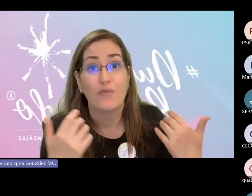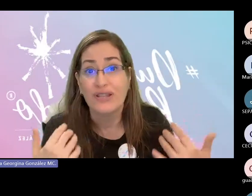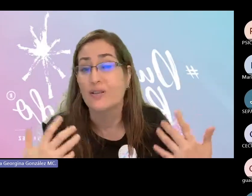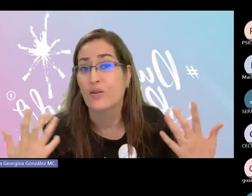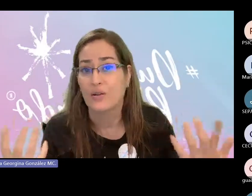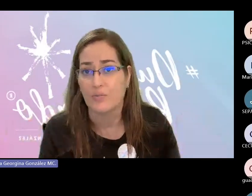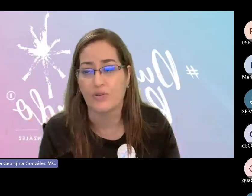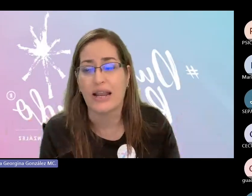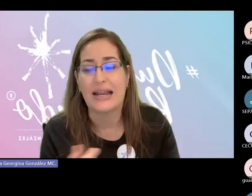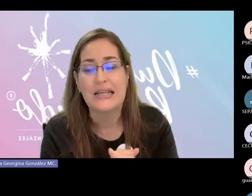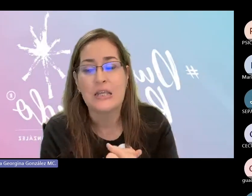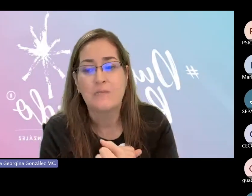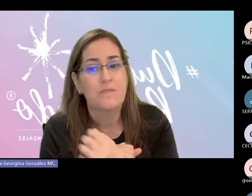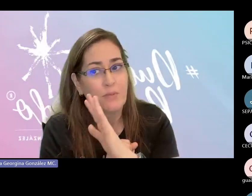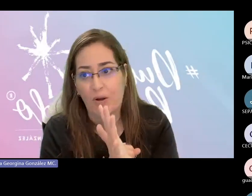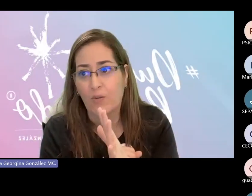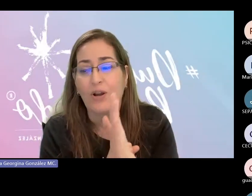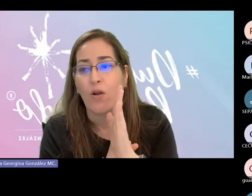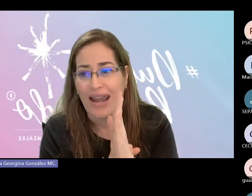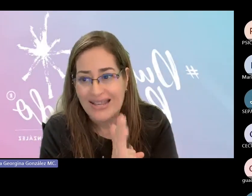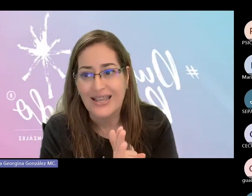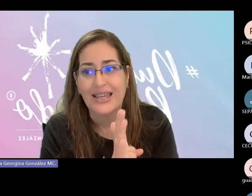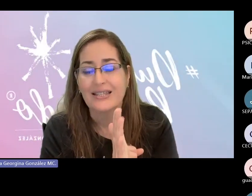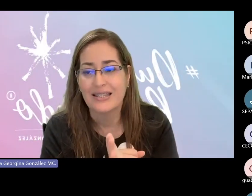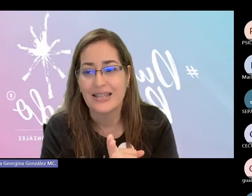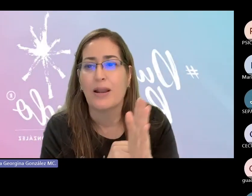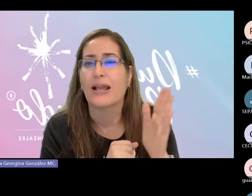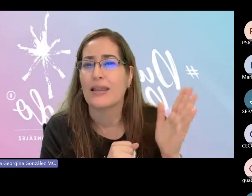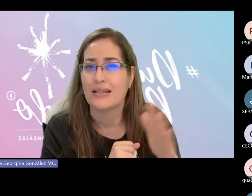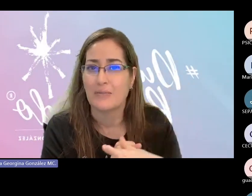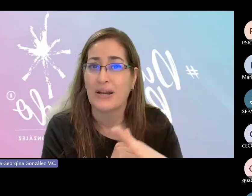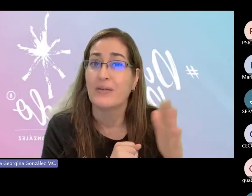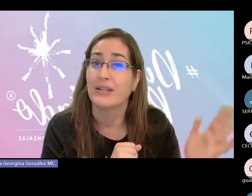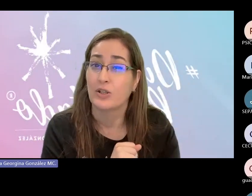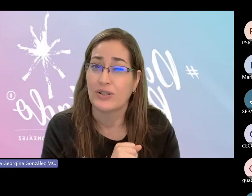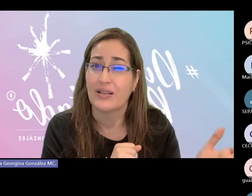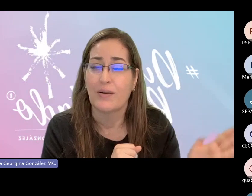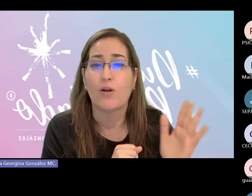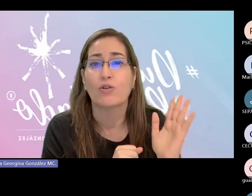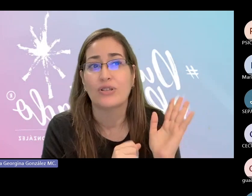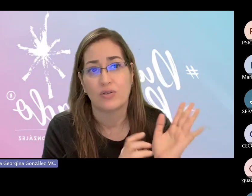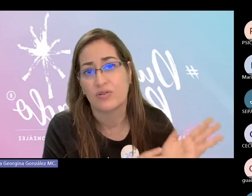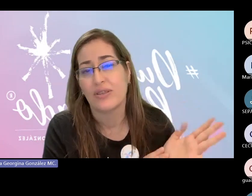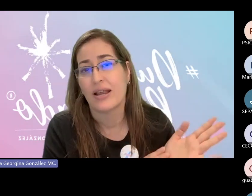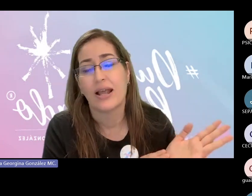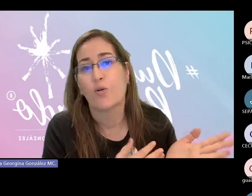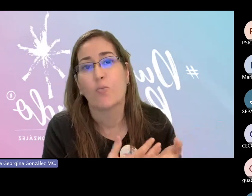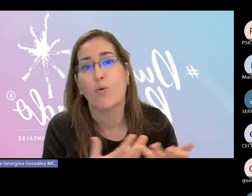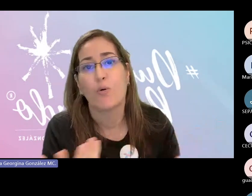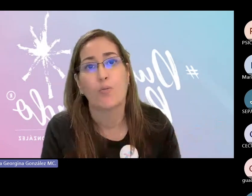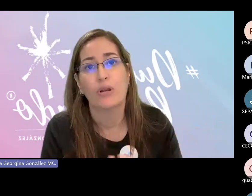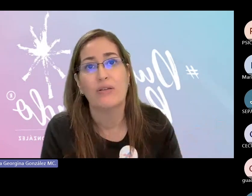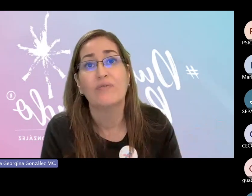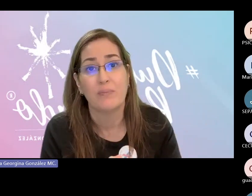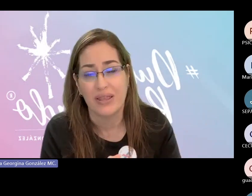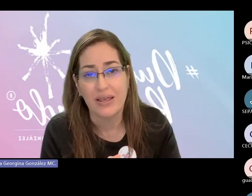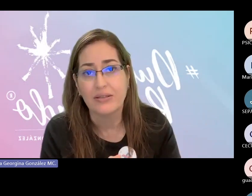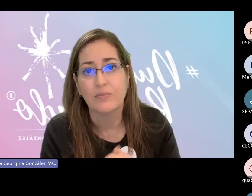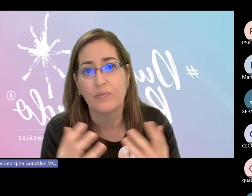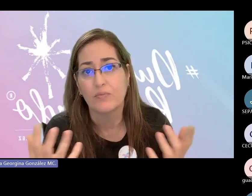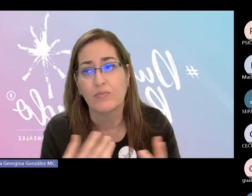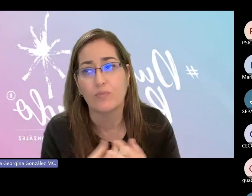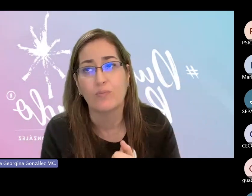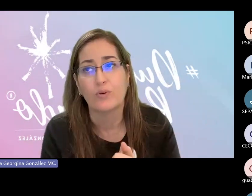dolor físico y emocional. Pero bueno, esa guía sí habla que de la semana 22 hacia abajo se considera como una